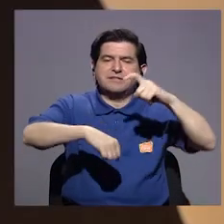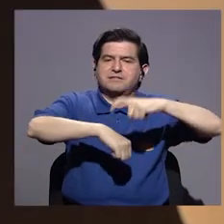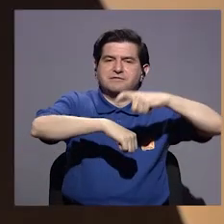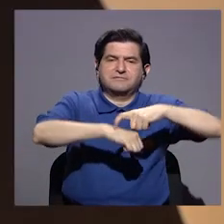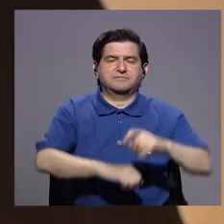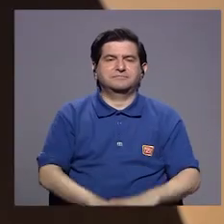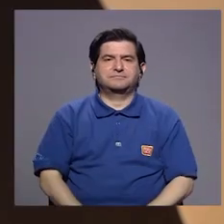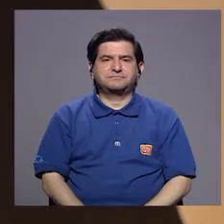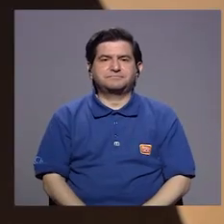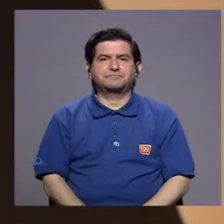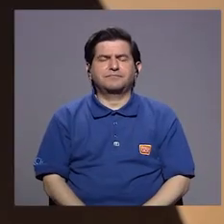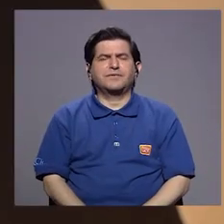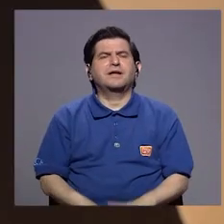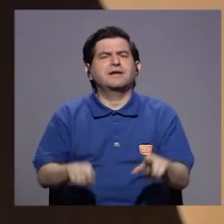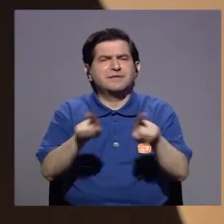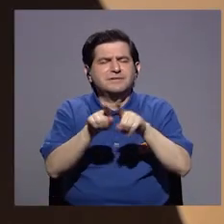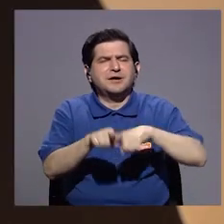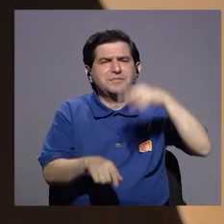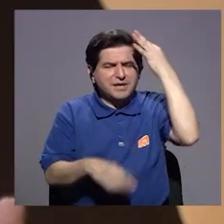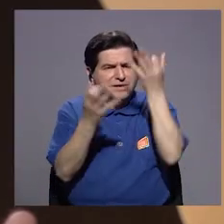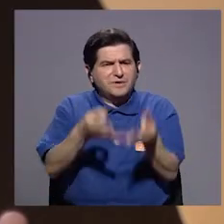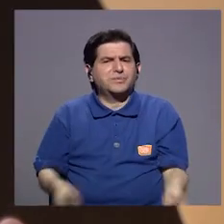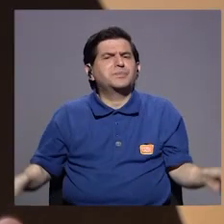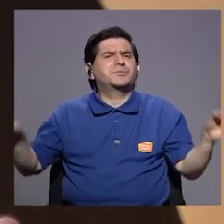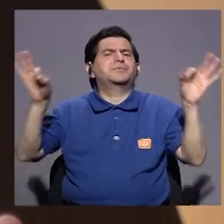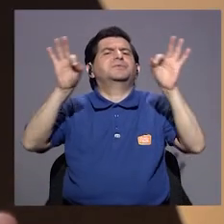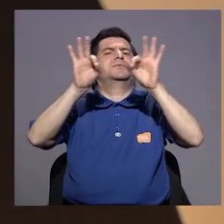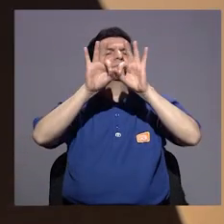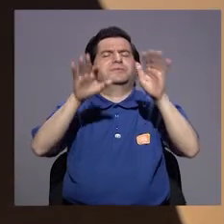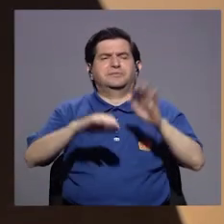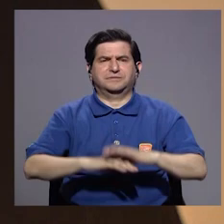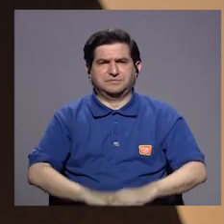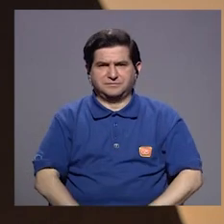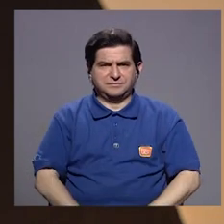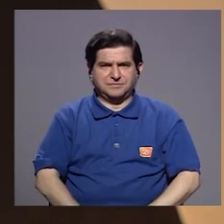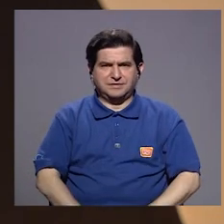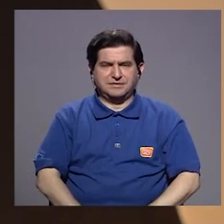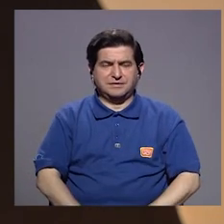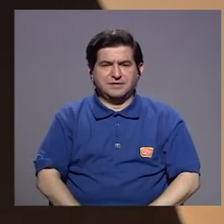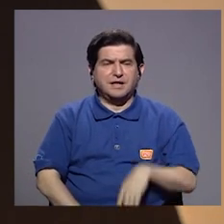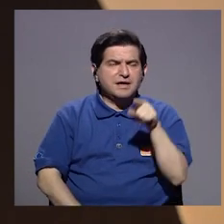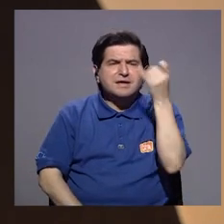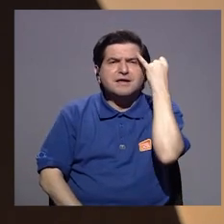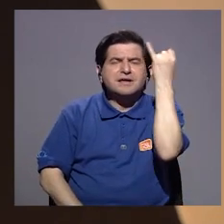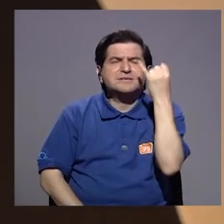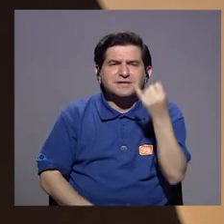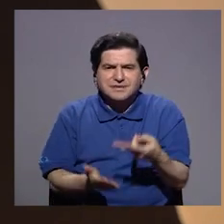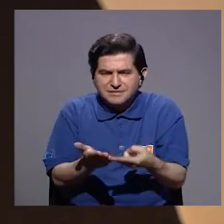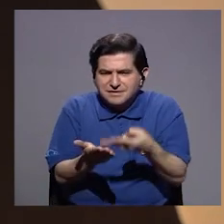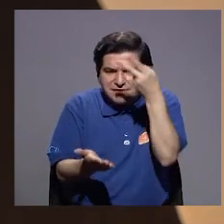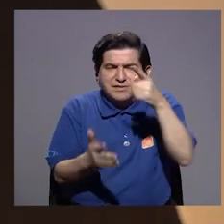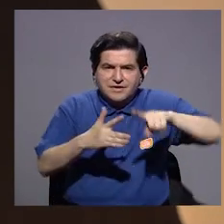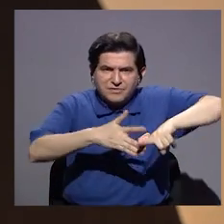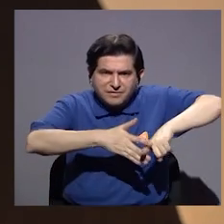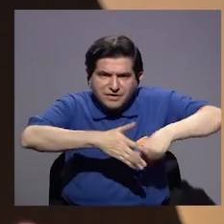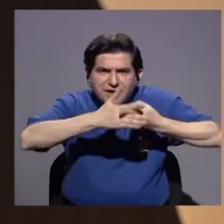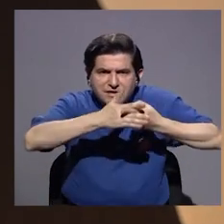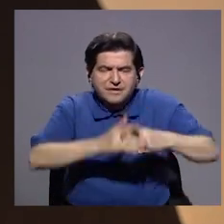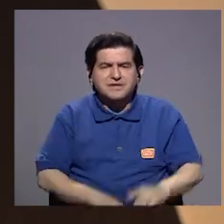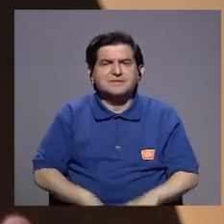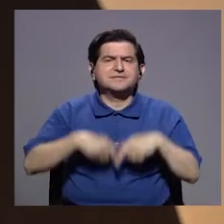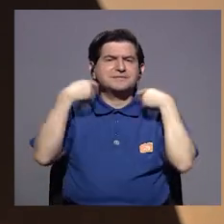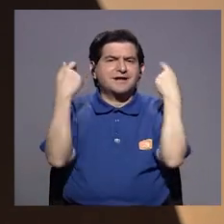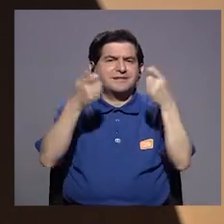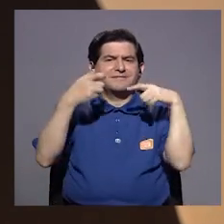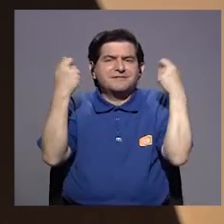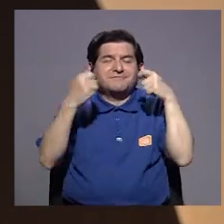esta parte también me parece sumamente importante y creo que valida ese concepto que hablábamos al inicio de una